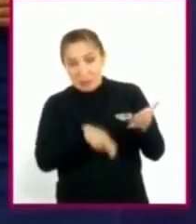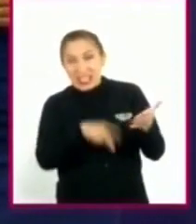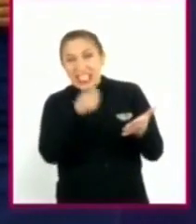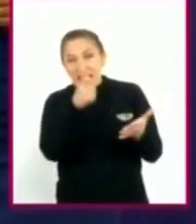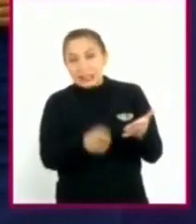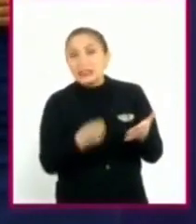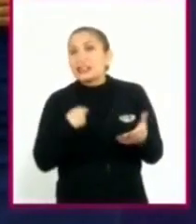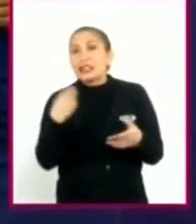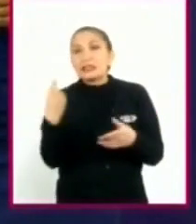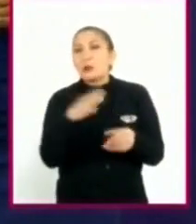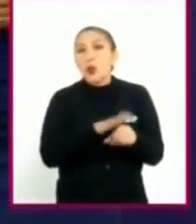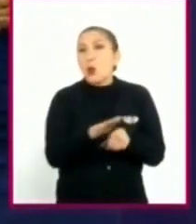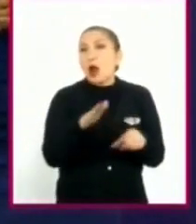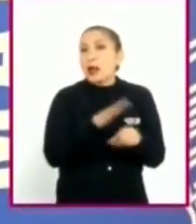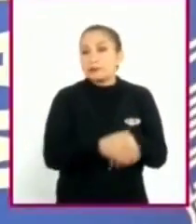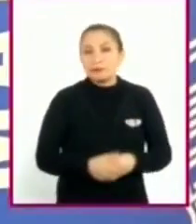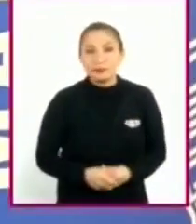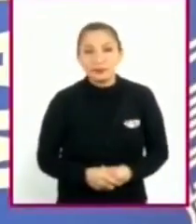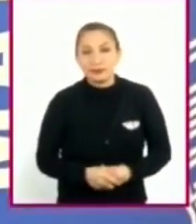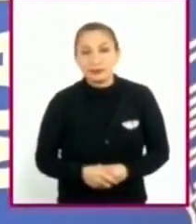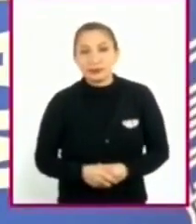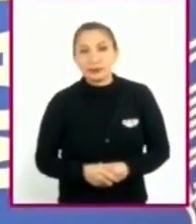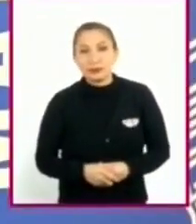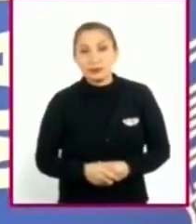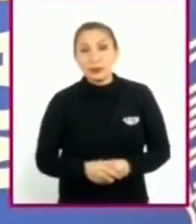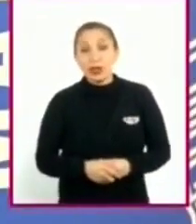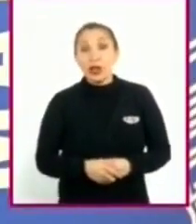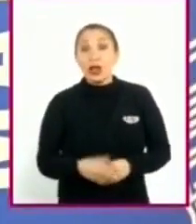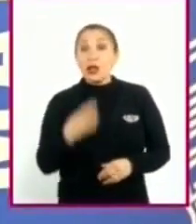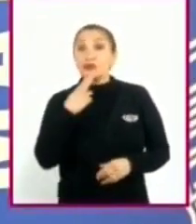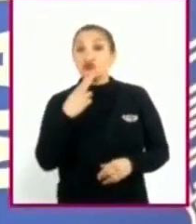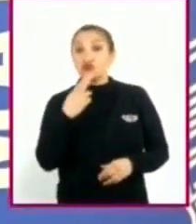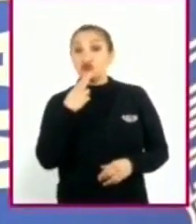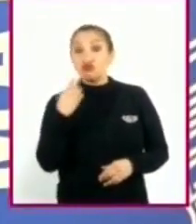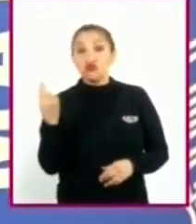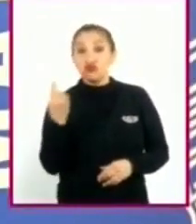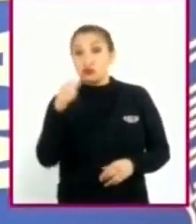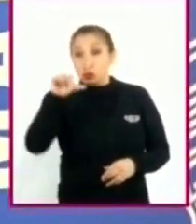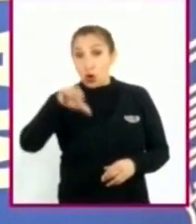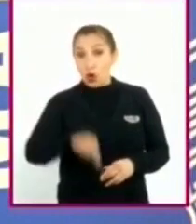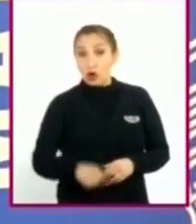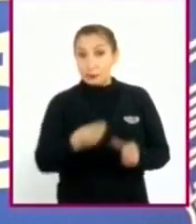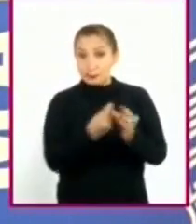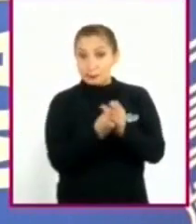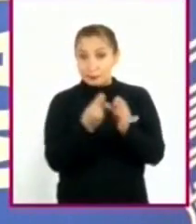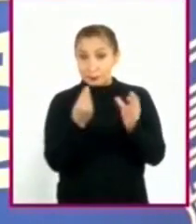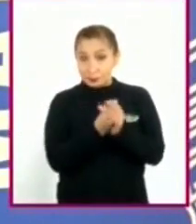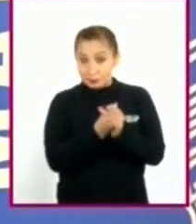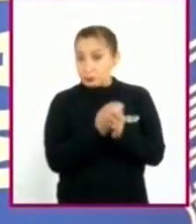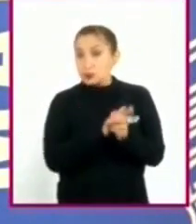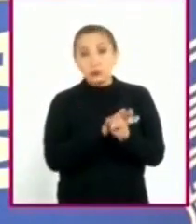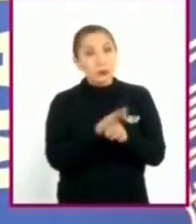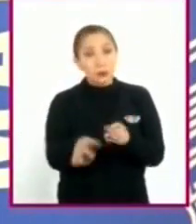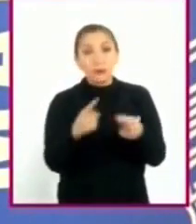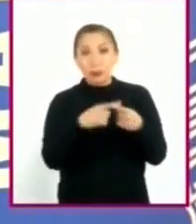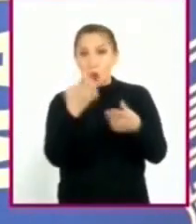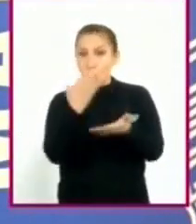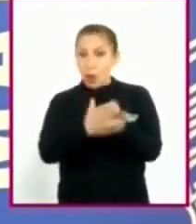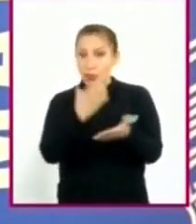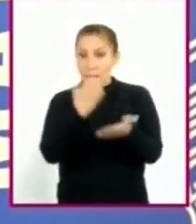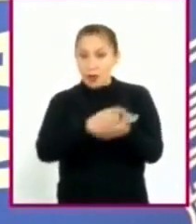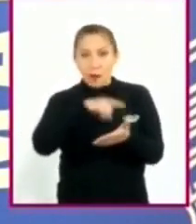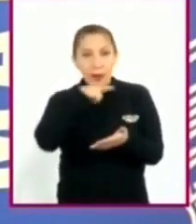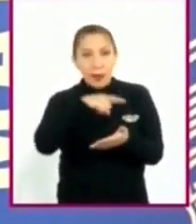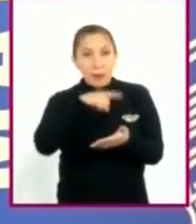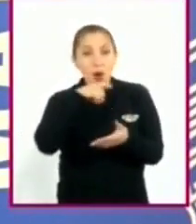¿Qué vamos a necesitar en esta sesión? Los materiales que vamos a necesitar para esta sesión son su cuaderno y